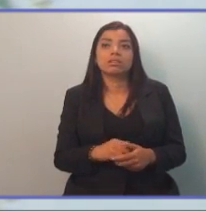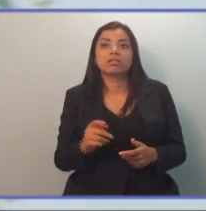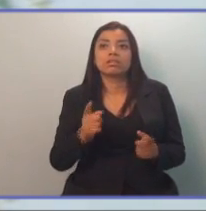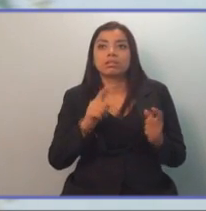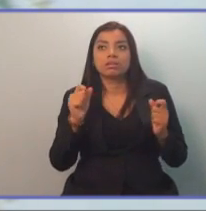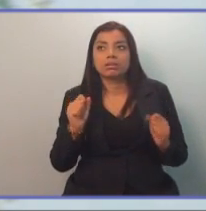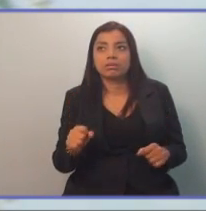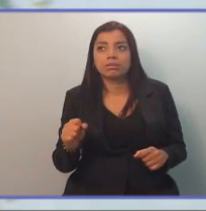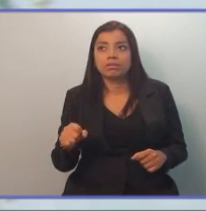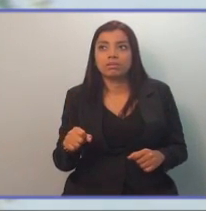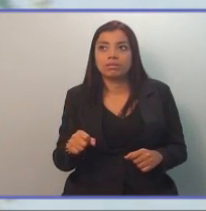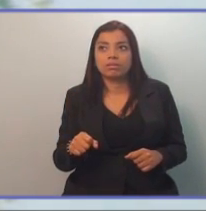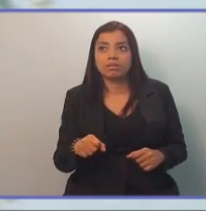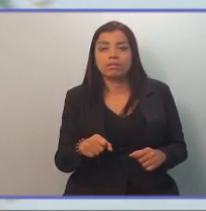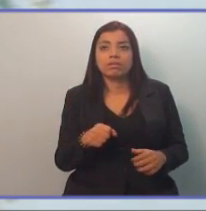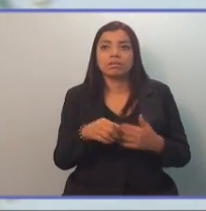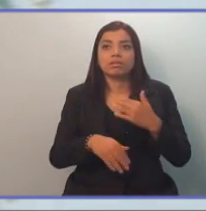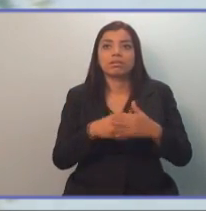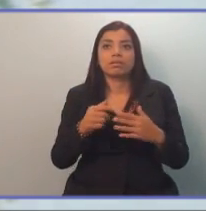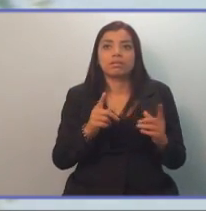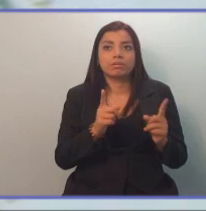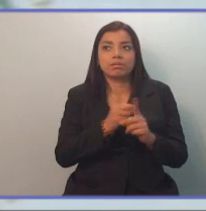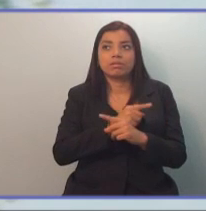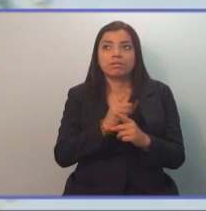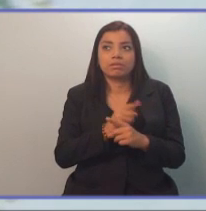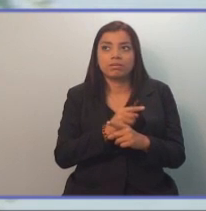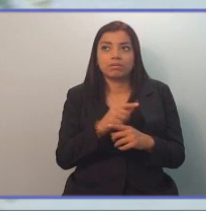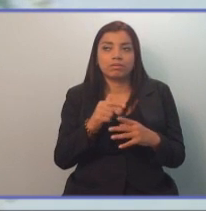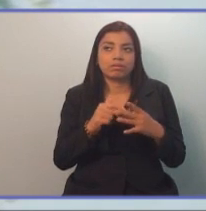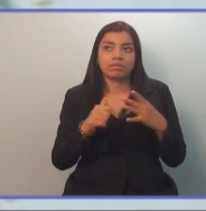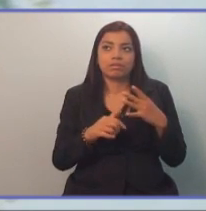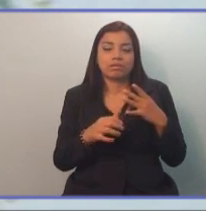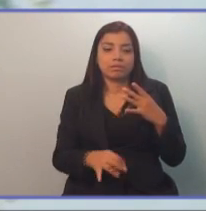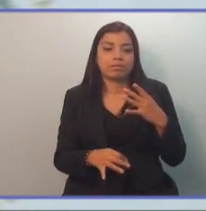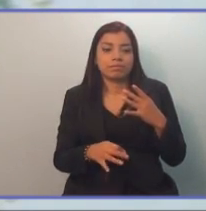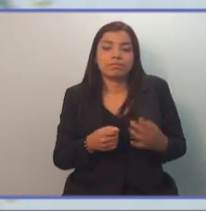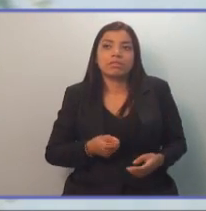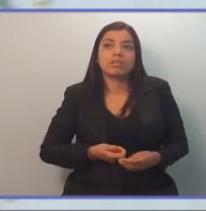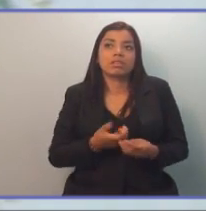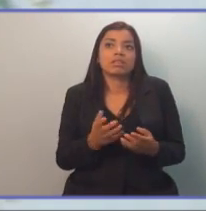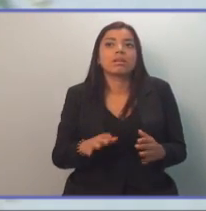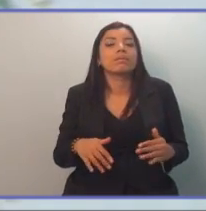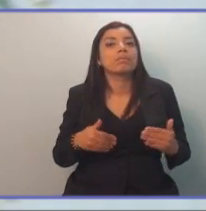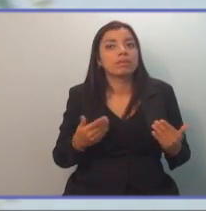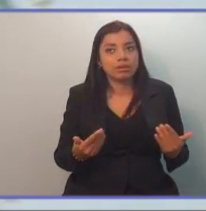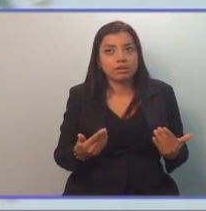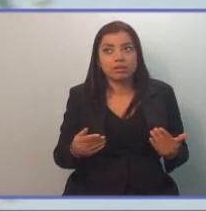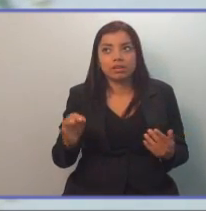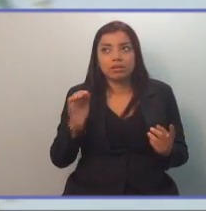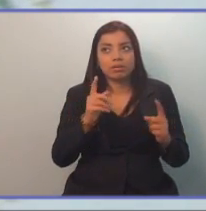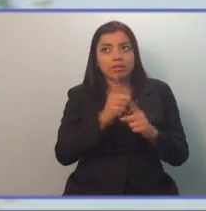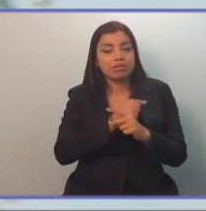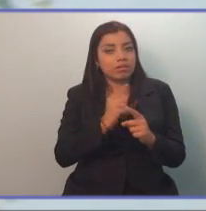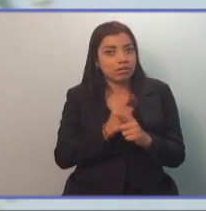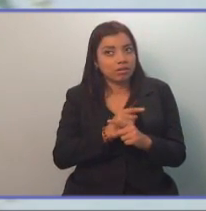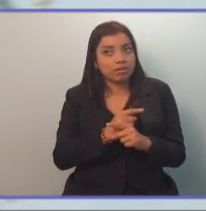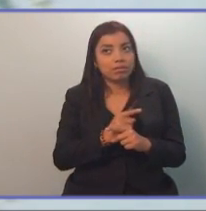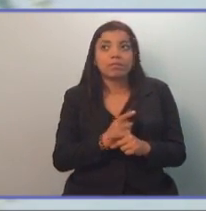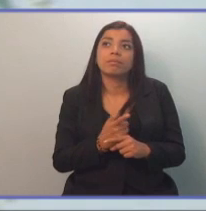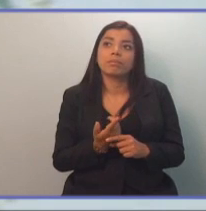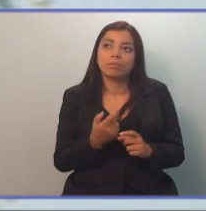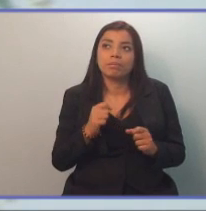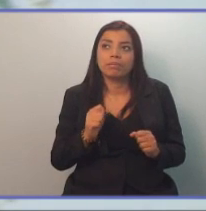puede modificar leyes, no puede decir en qué sentido se deben de modificar, sí